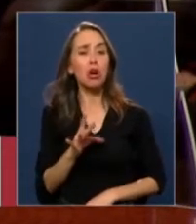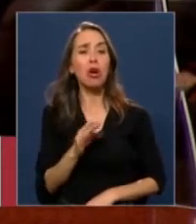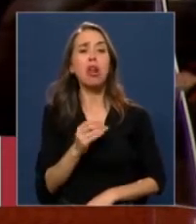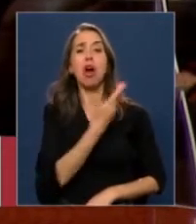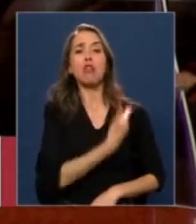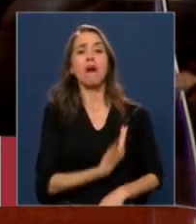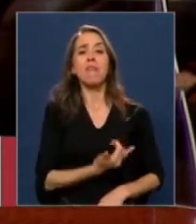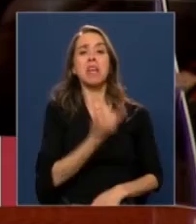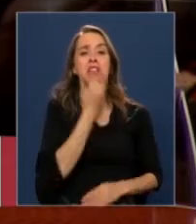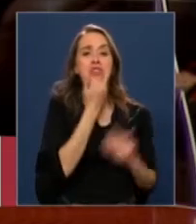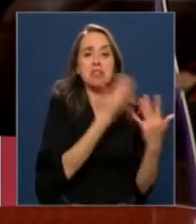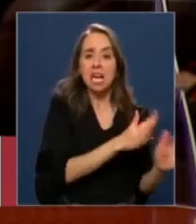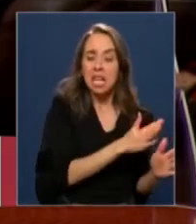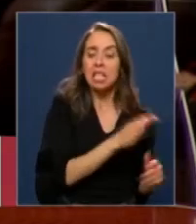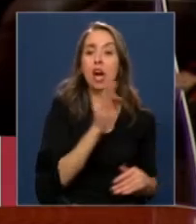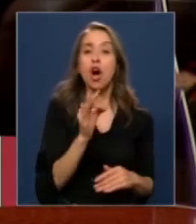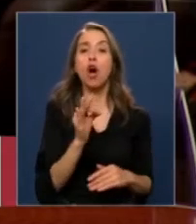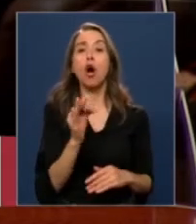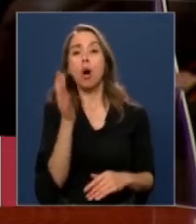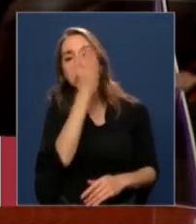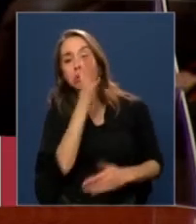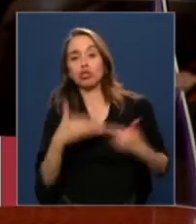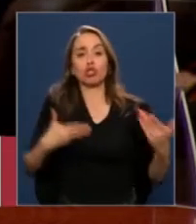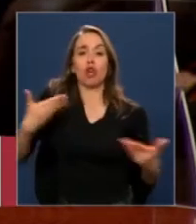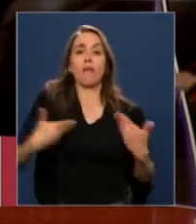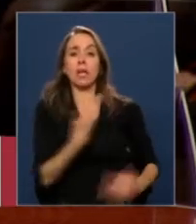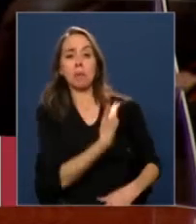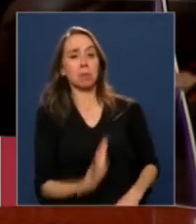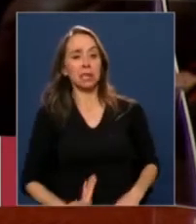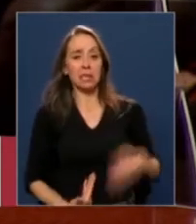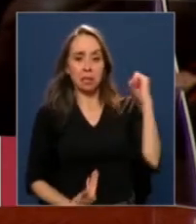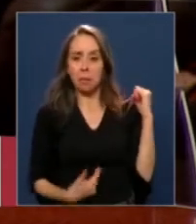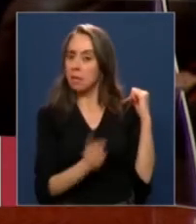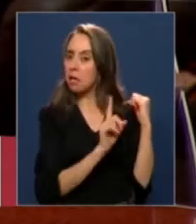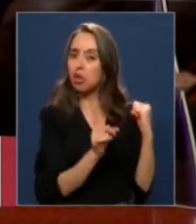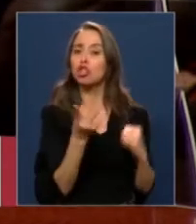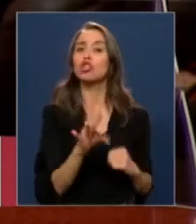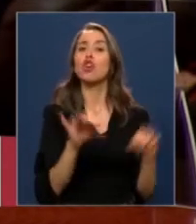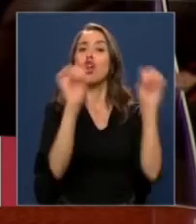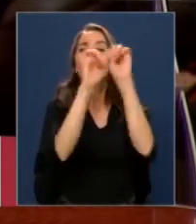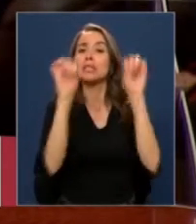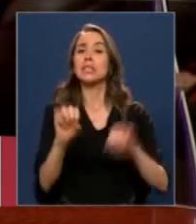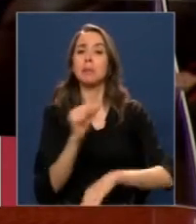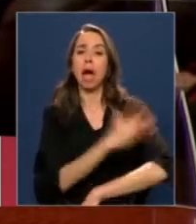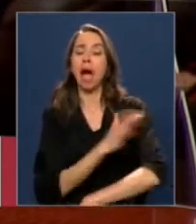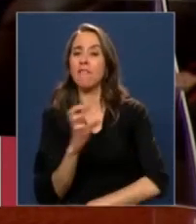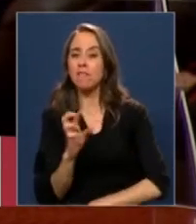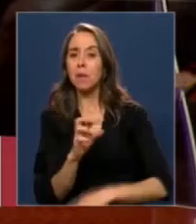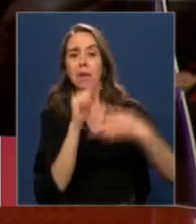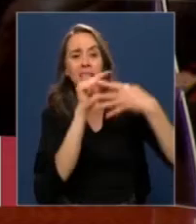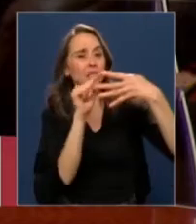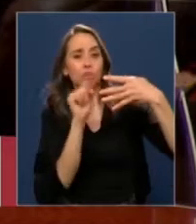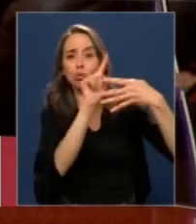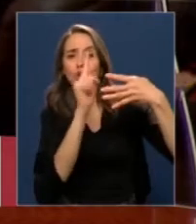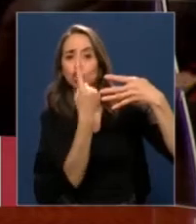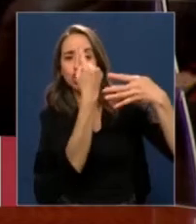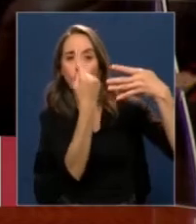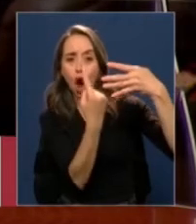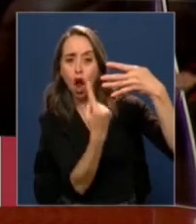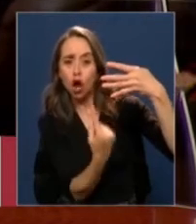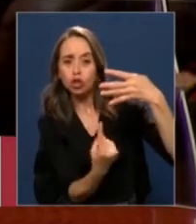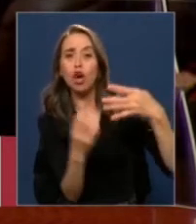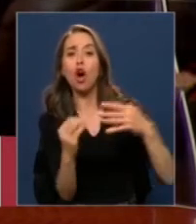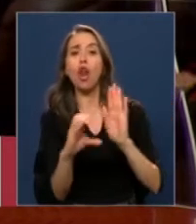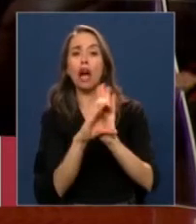negligencia del gobierno ni la soberbia del presidente no es solo el sistema de afp ni siquiera solo la